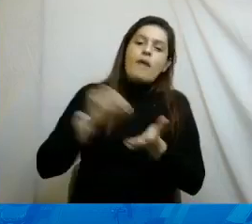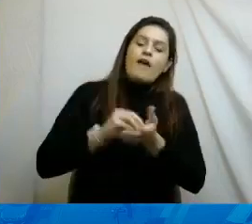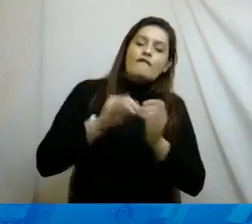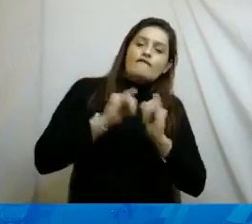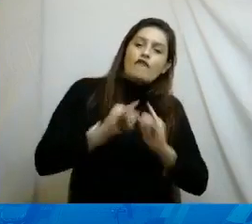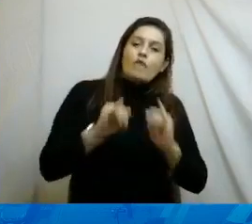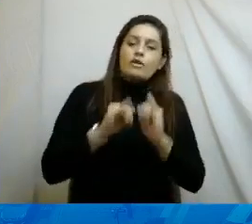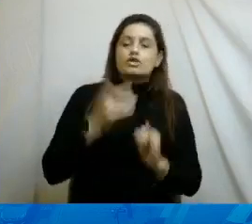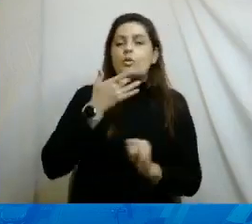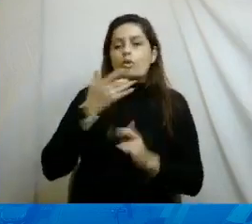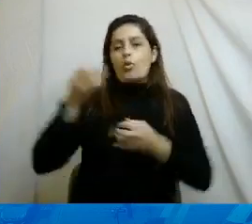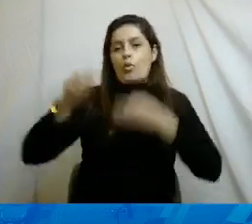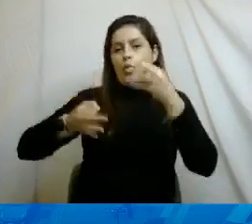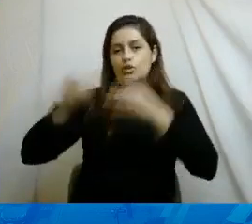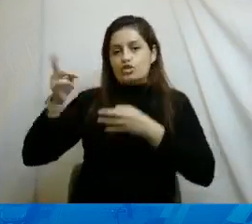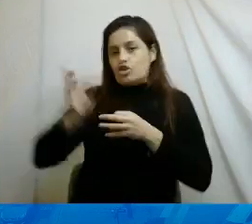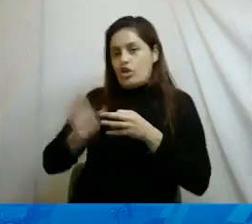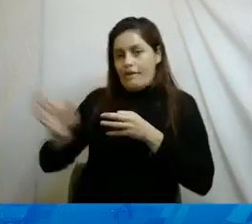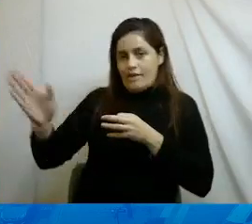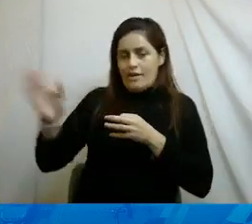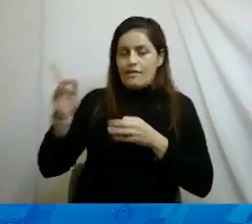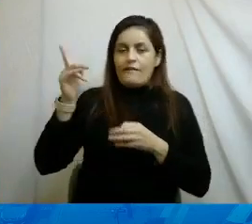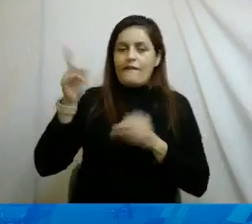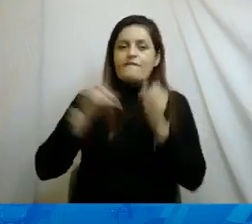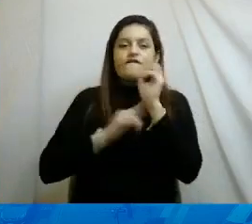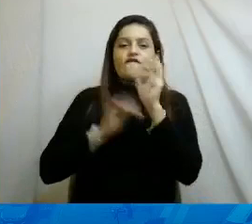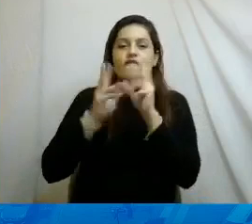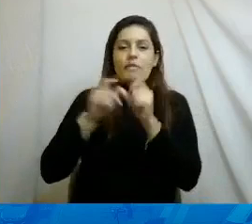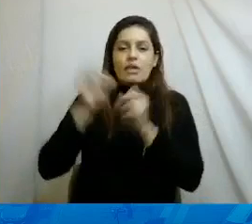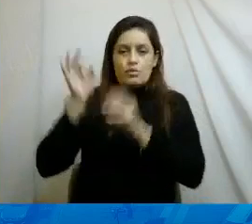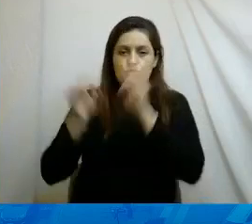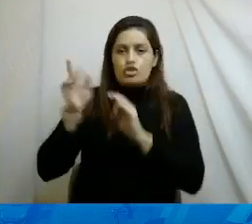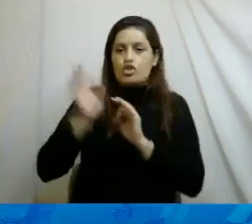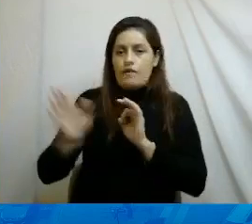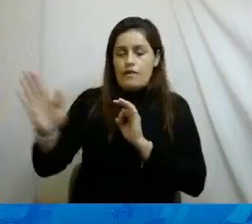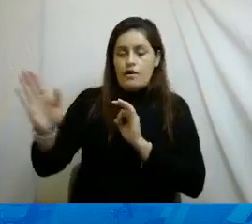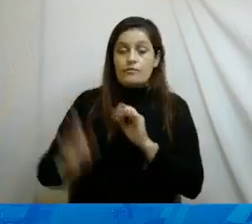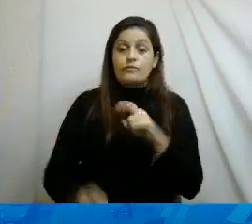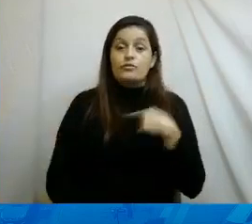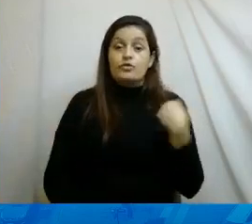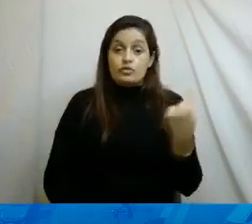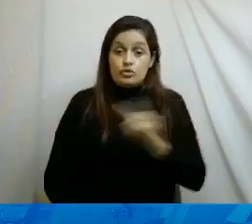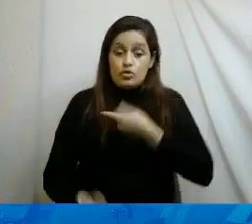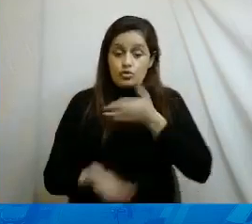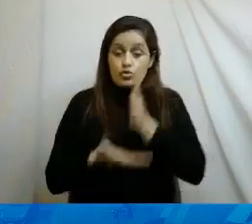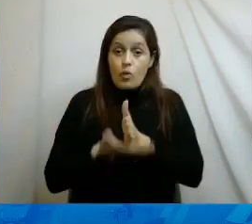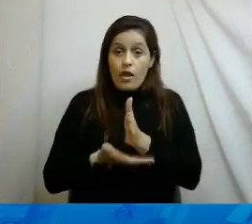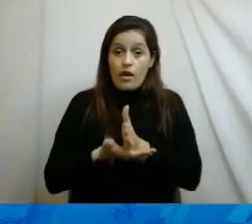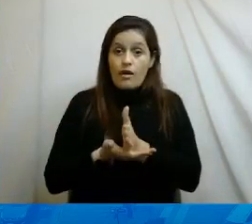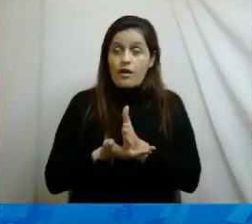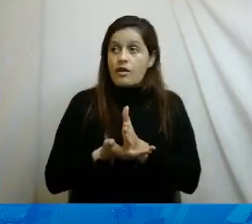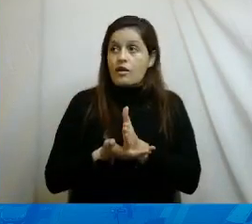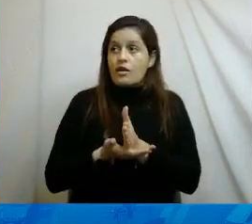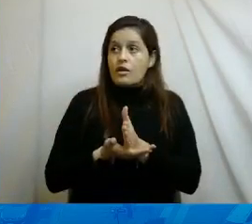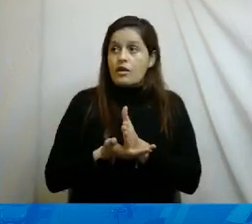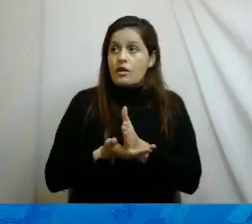causa abierta en Fiscalía, en Tribunal de Familia. Nosotros como escuela, como también dice nuestra